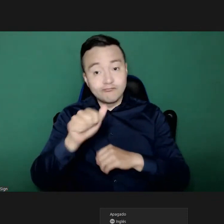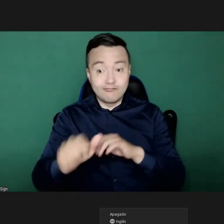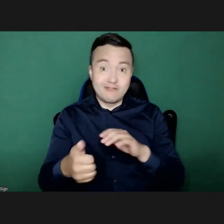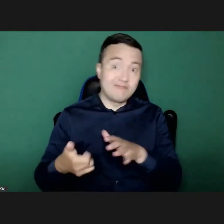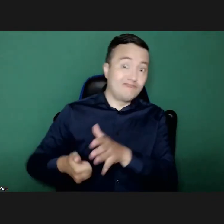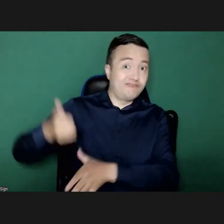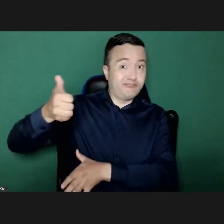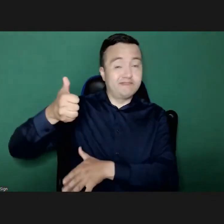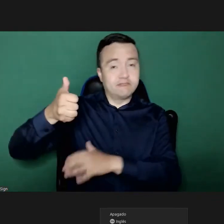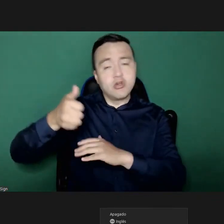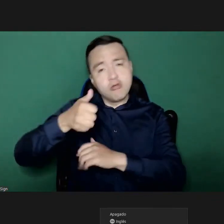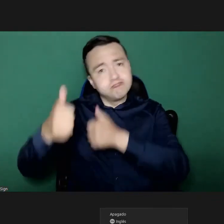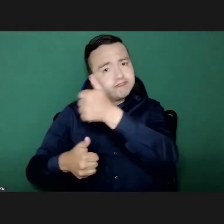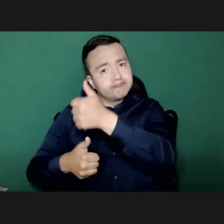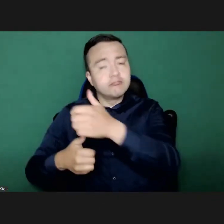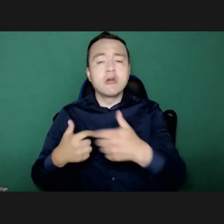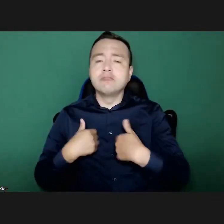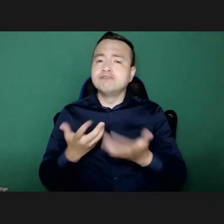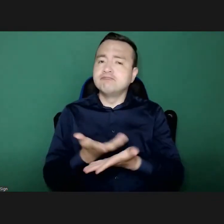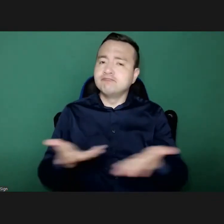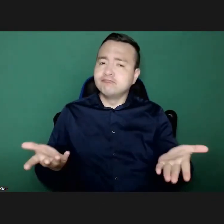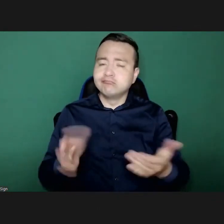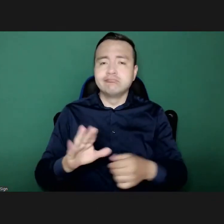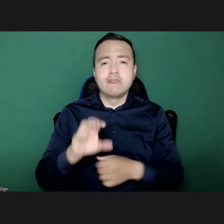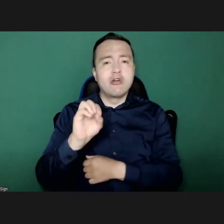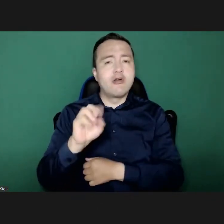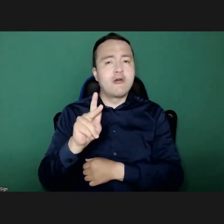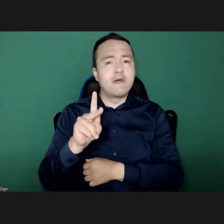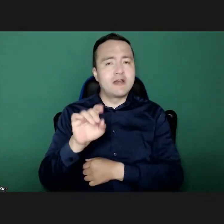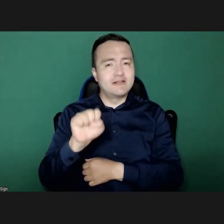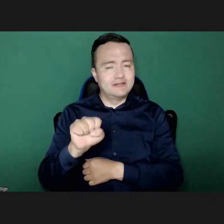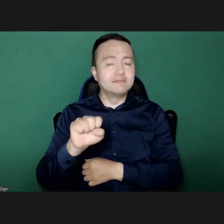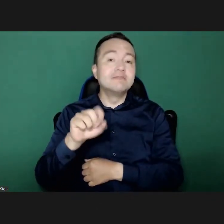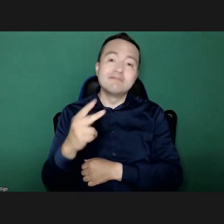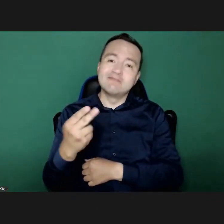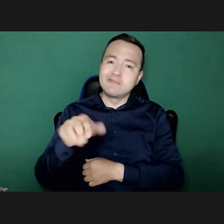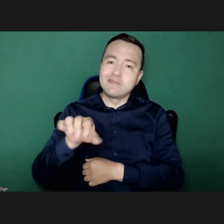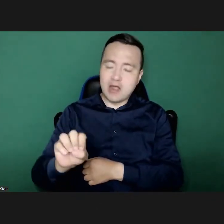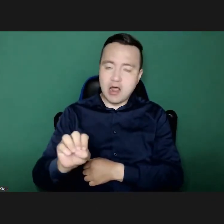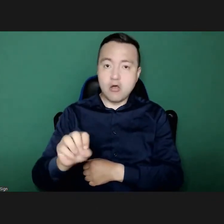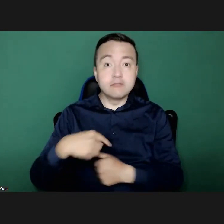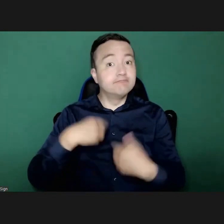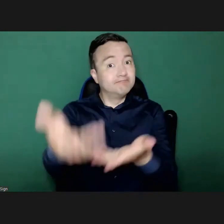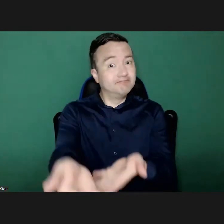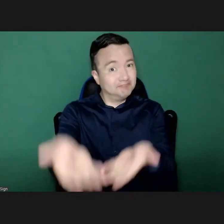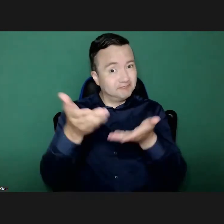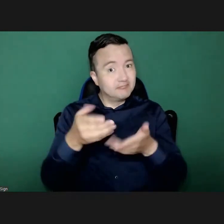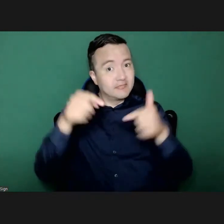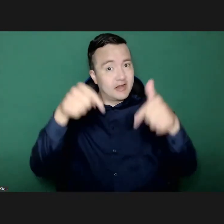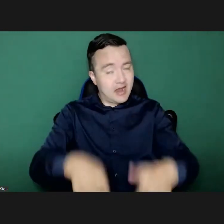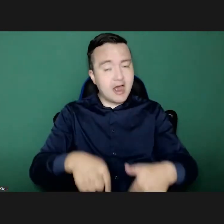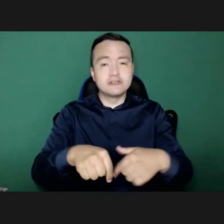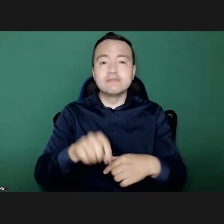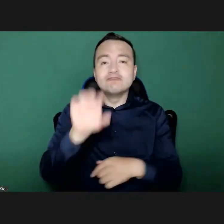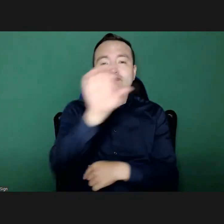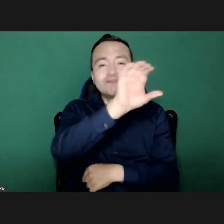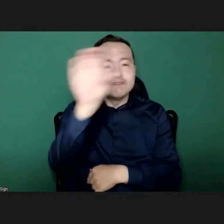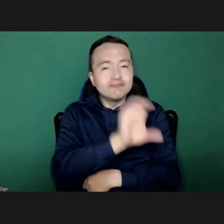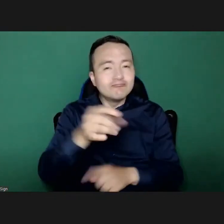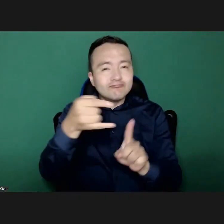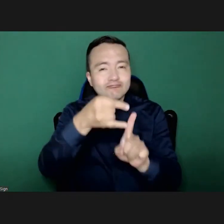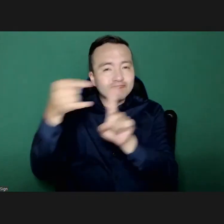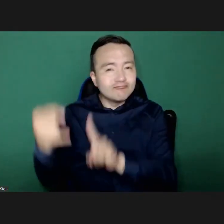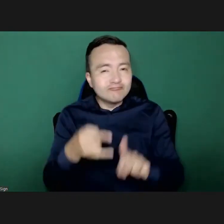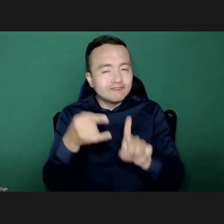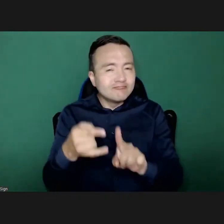all to darles la this third bienvenida a todos session ustedes a of the esta PAHO 30ª webinar sesión de series los on tackling NCDs, risk factors, and mental